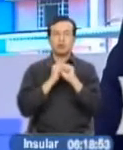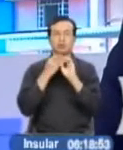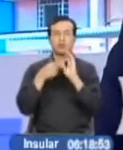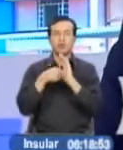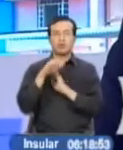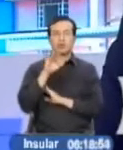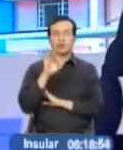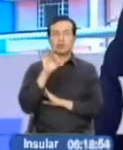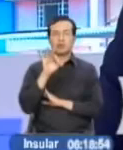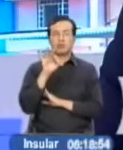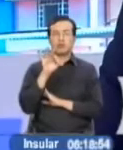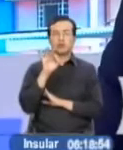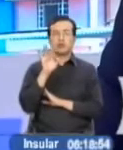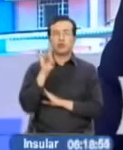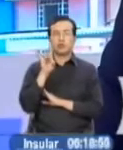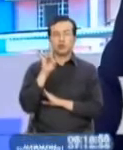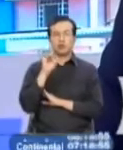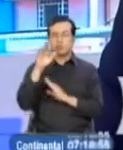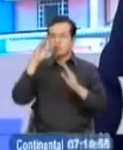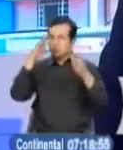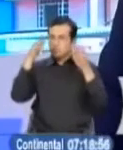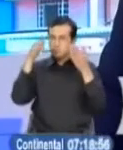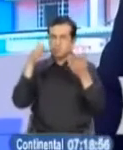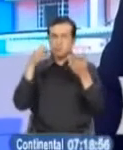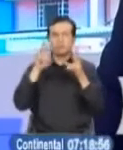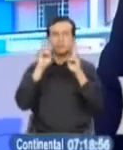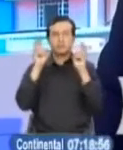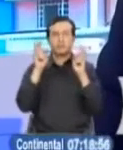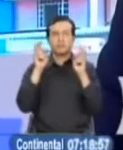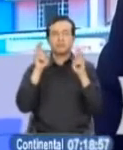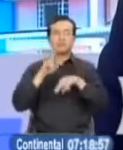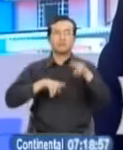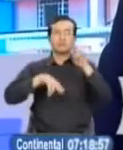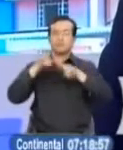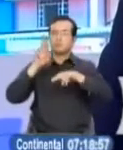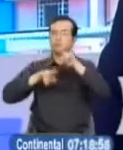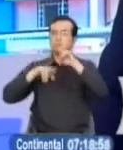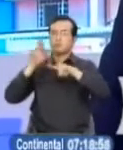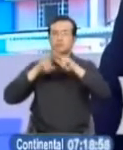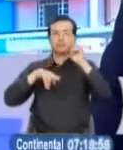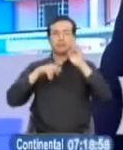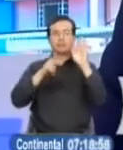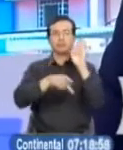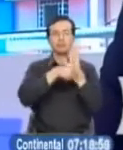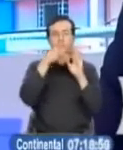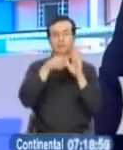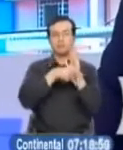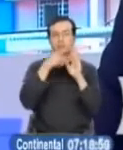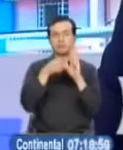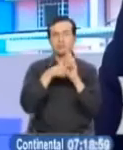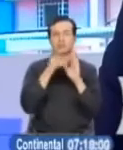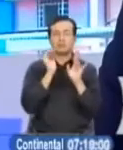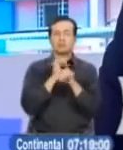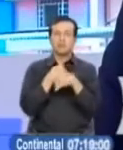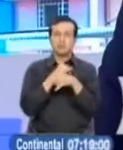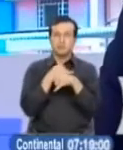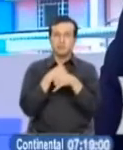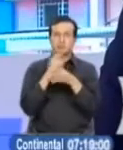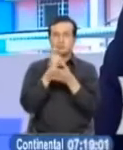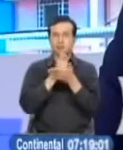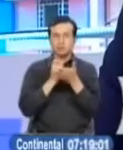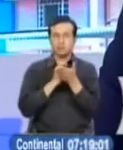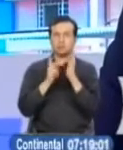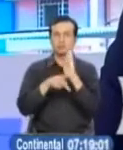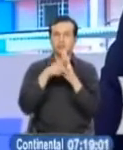1998, destinada pues en su objeto social a construir también instalaciones petroleras, hacer ingeniería y diseño de